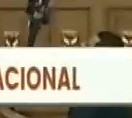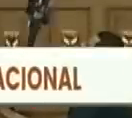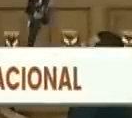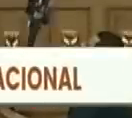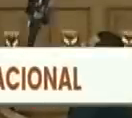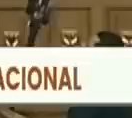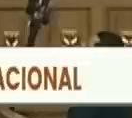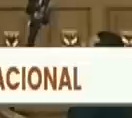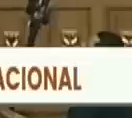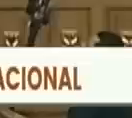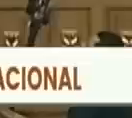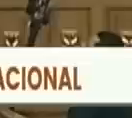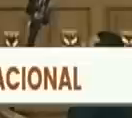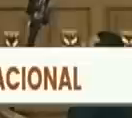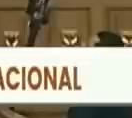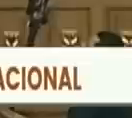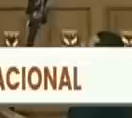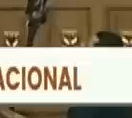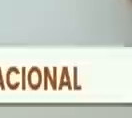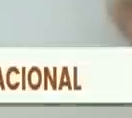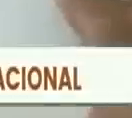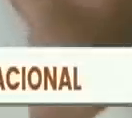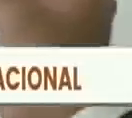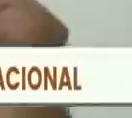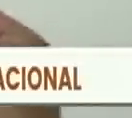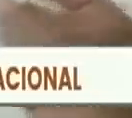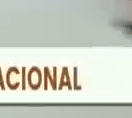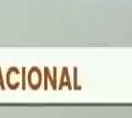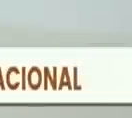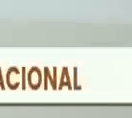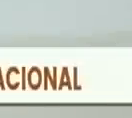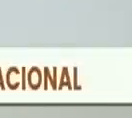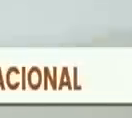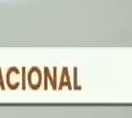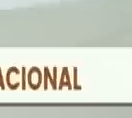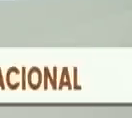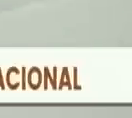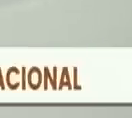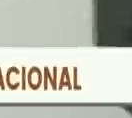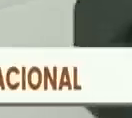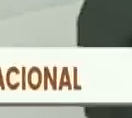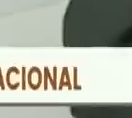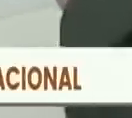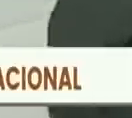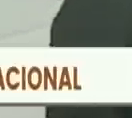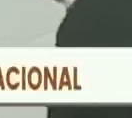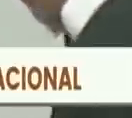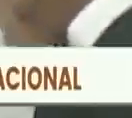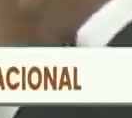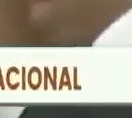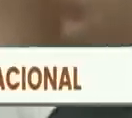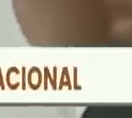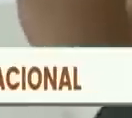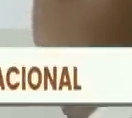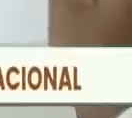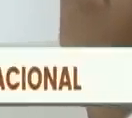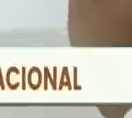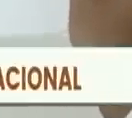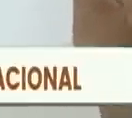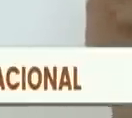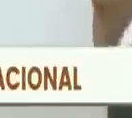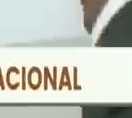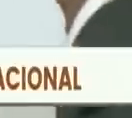Positiva para los venezolanos, este César Pérez Viva, este, si no es precandidato, es casi precandidato o es uno de los alabolas de uno de los precandidatos.